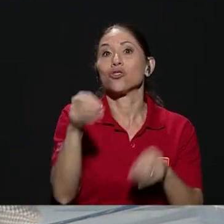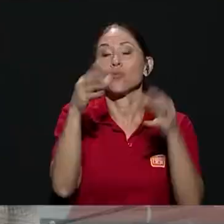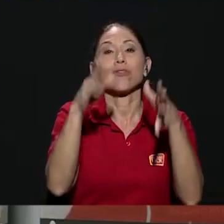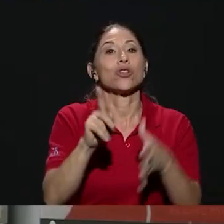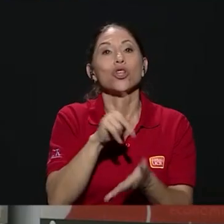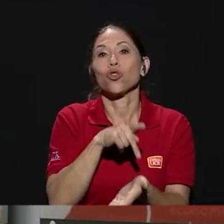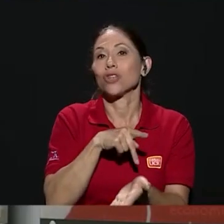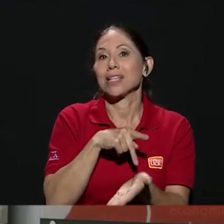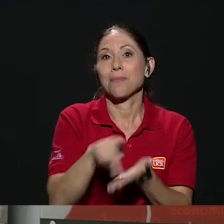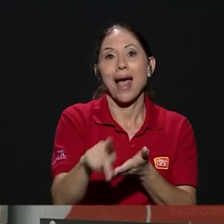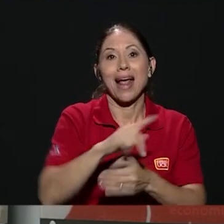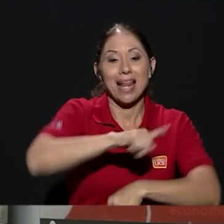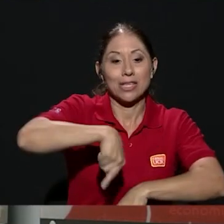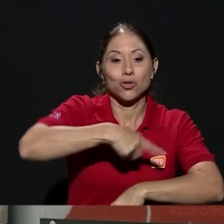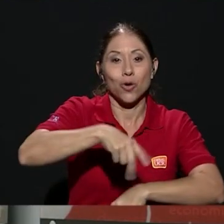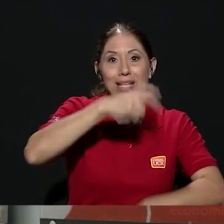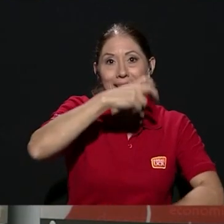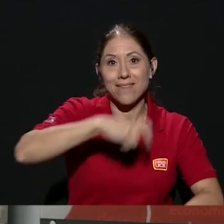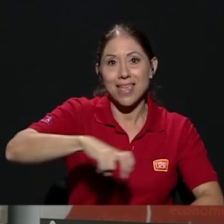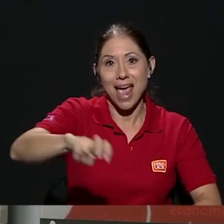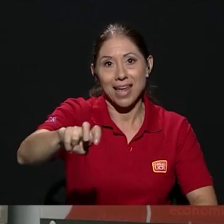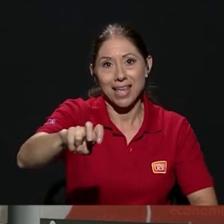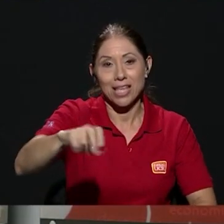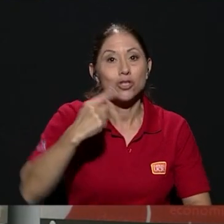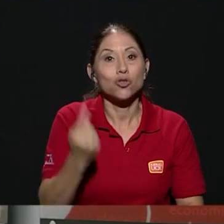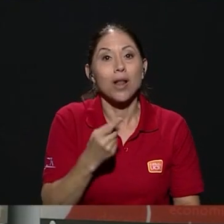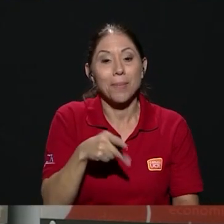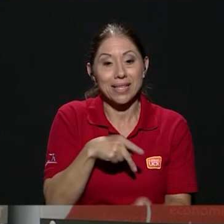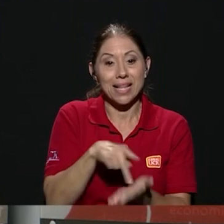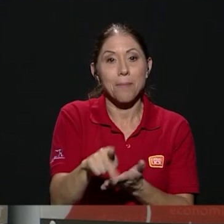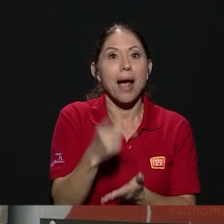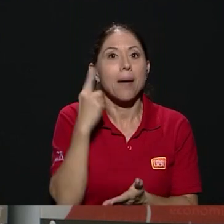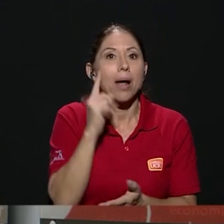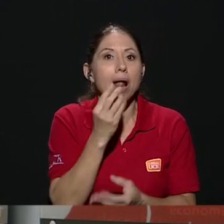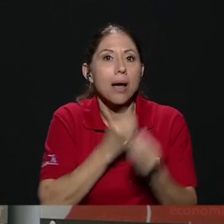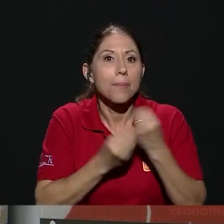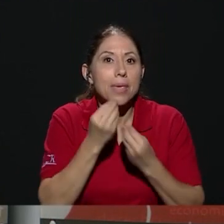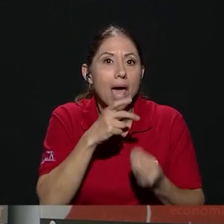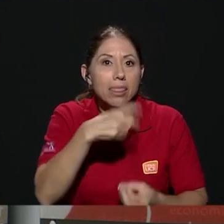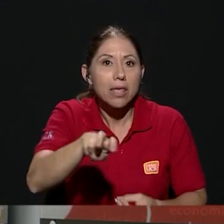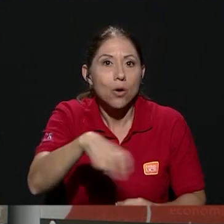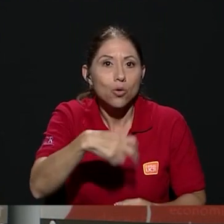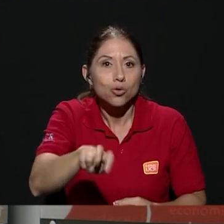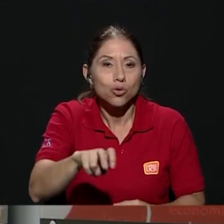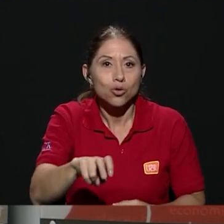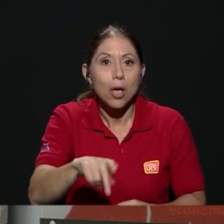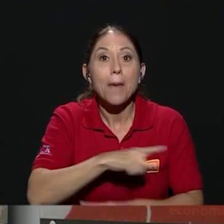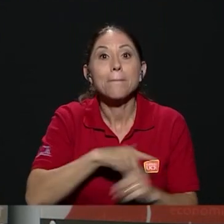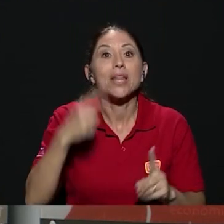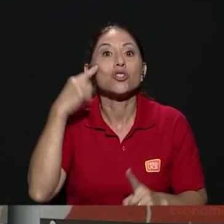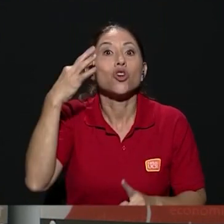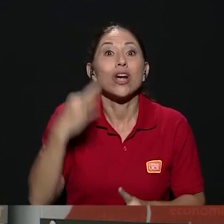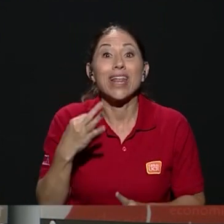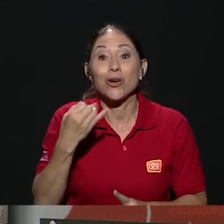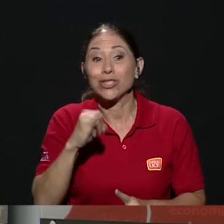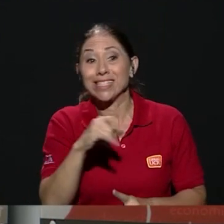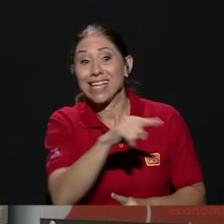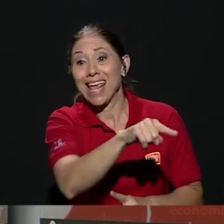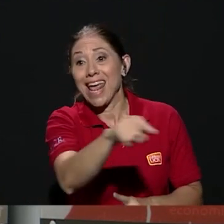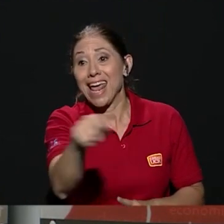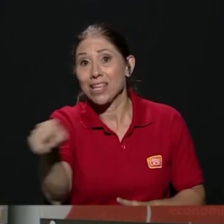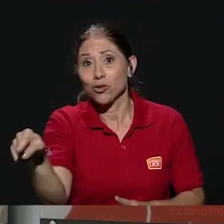viáticos, pero yo creo que el trabajo se hace porque si nosotros trajéramos estos 8 o 10 grupos Heredia, sí,